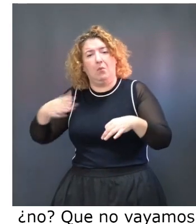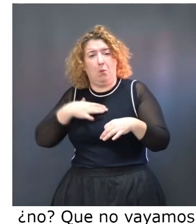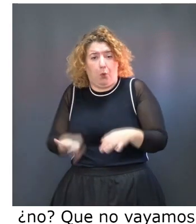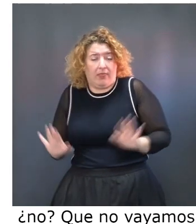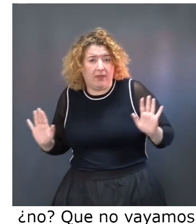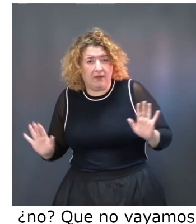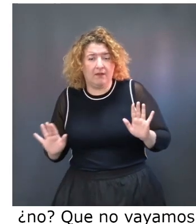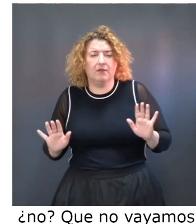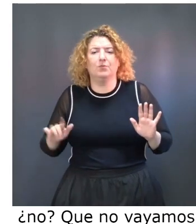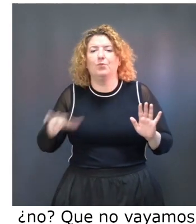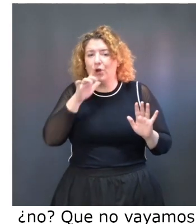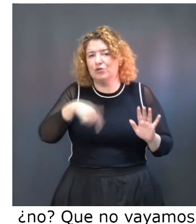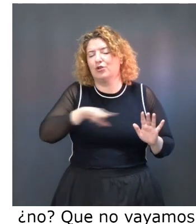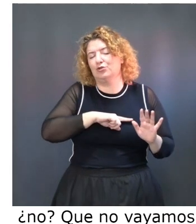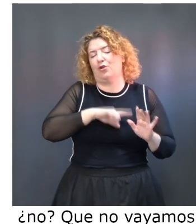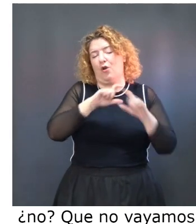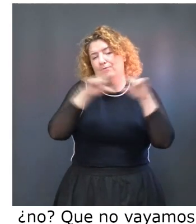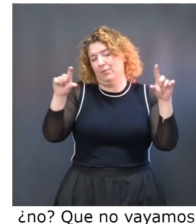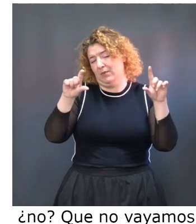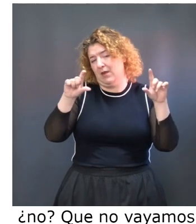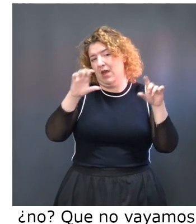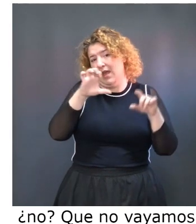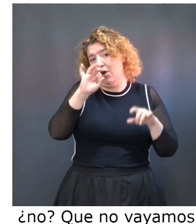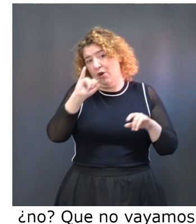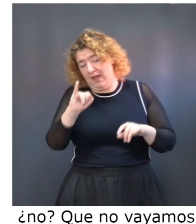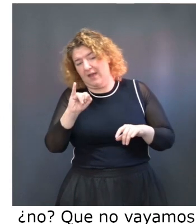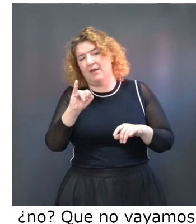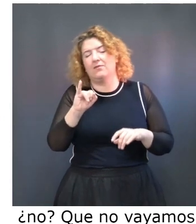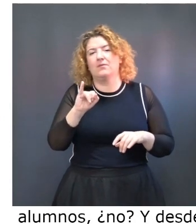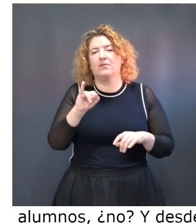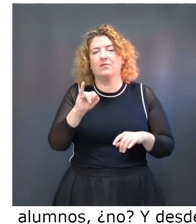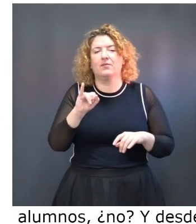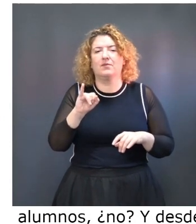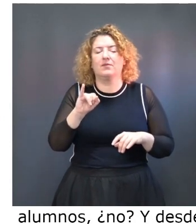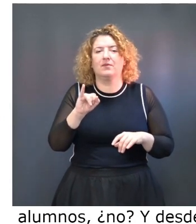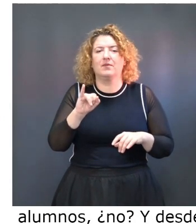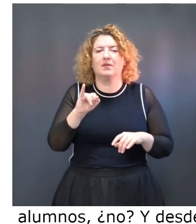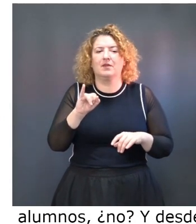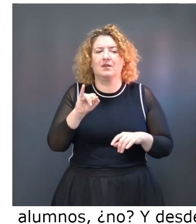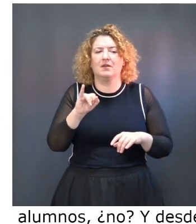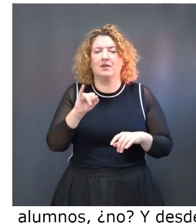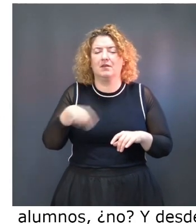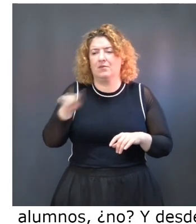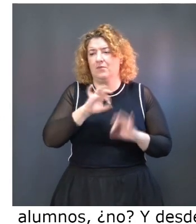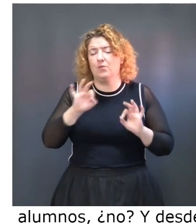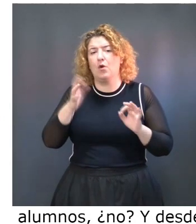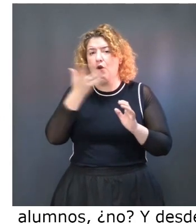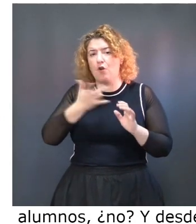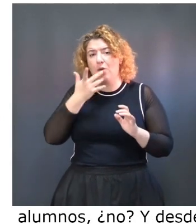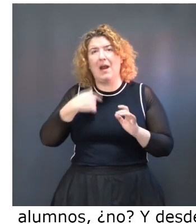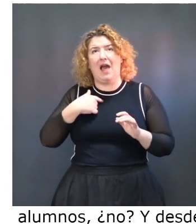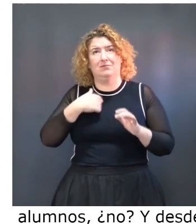es de generar esta serie de competencias y conocimiento para la cadena, ¿no? de tomadores de